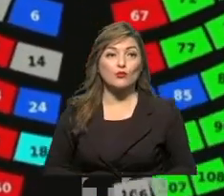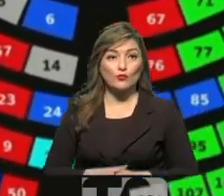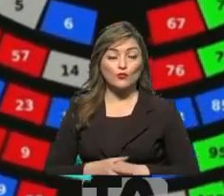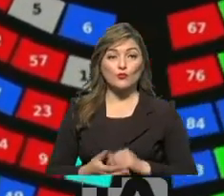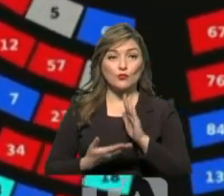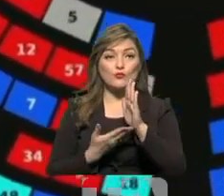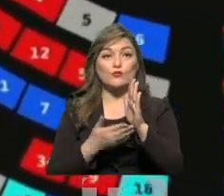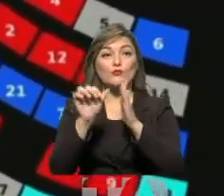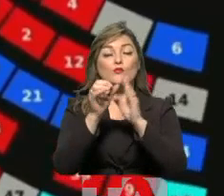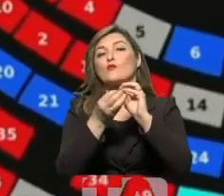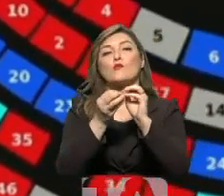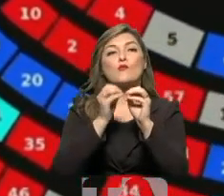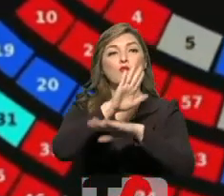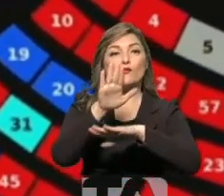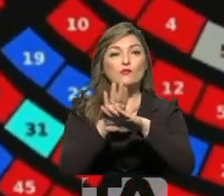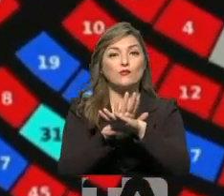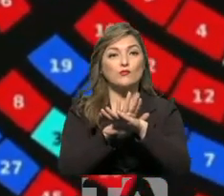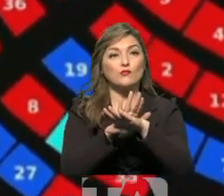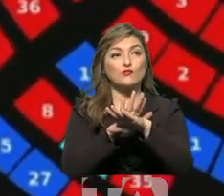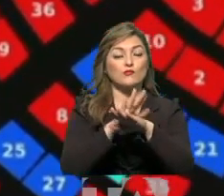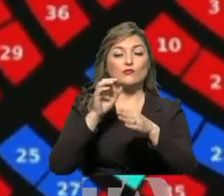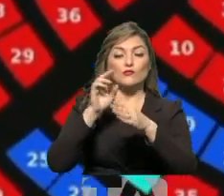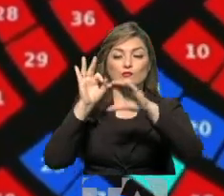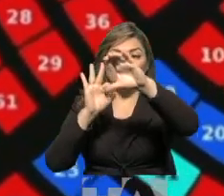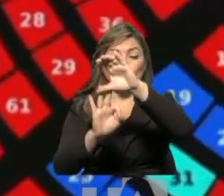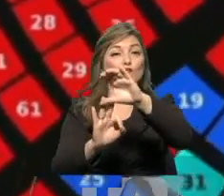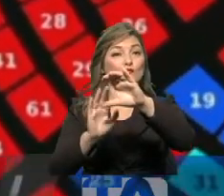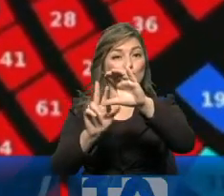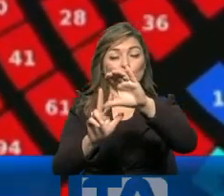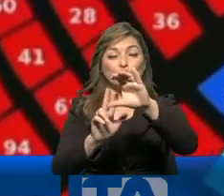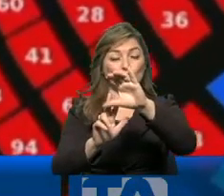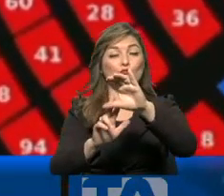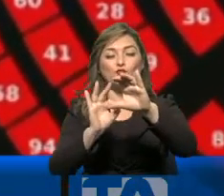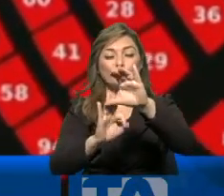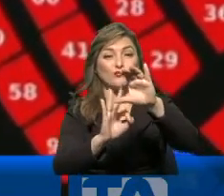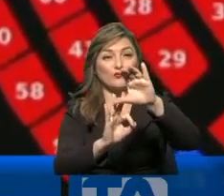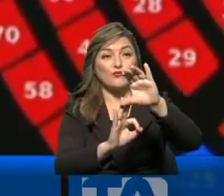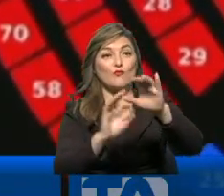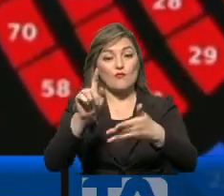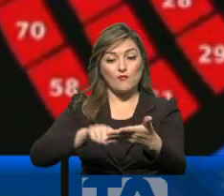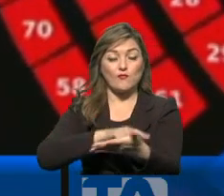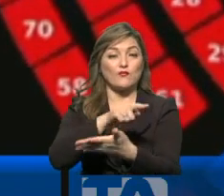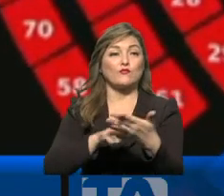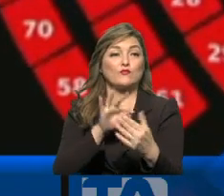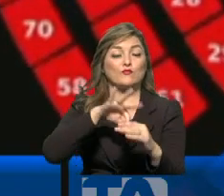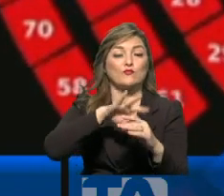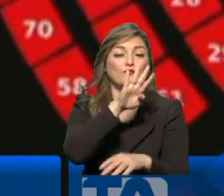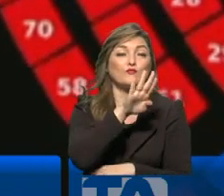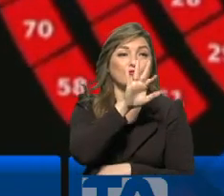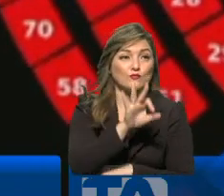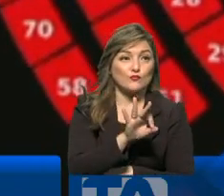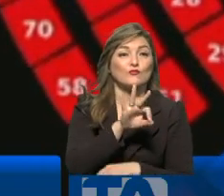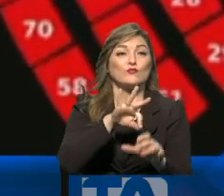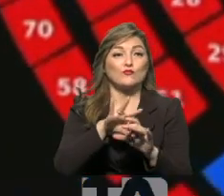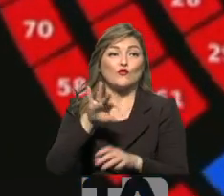Por ejemplo, en el artículo sobre la eliminación del Consejo de Participación, solo hubo 49 votos afirmativos y 80 votos